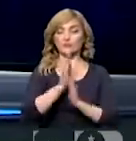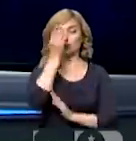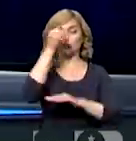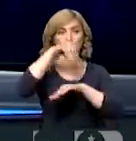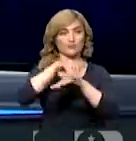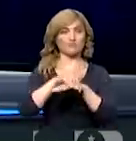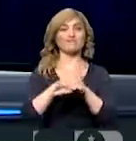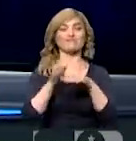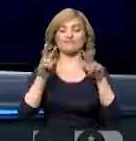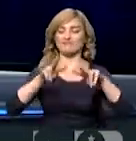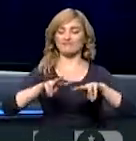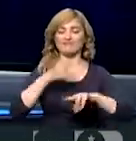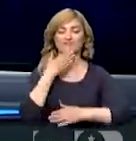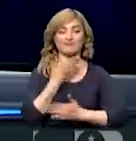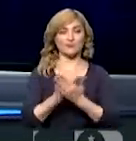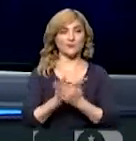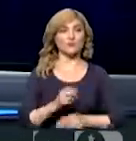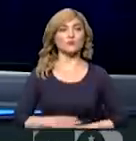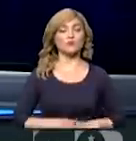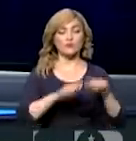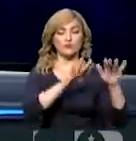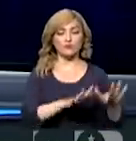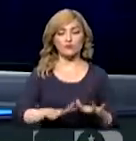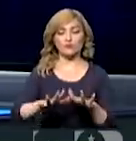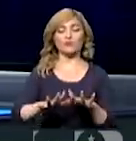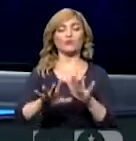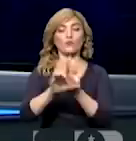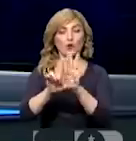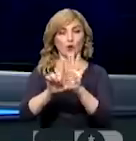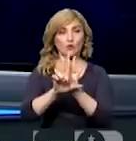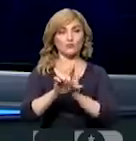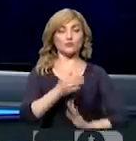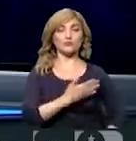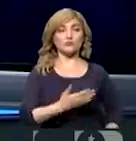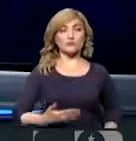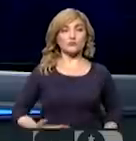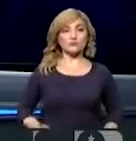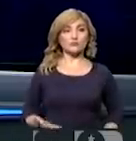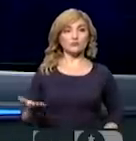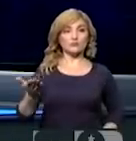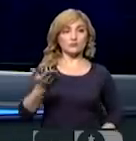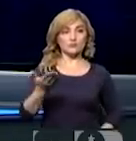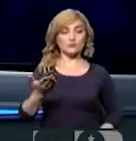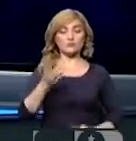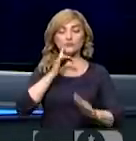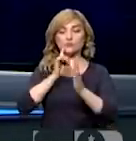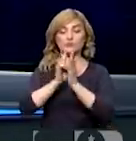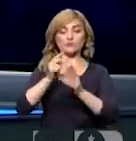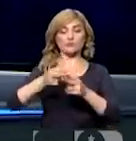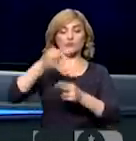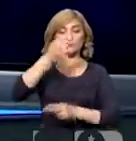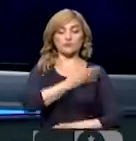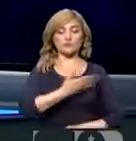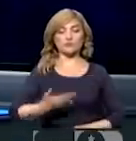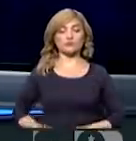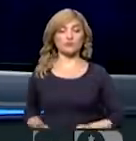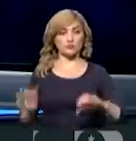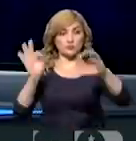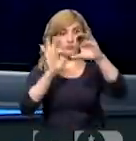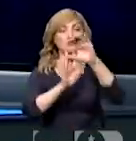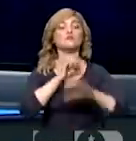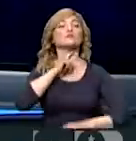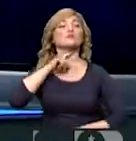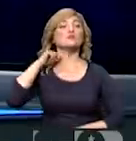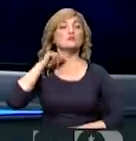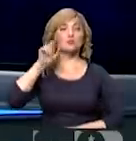Daniela, y muchísimas gracias. La secretaria jurídica de la presidencia, Joana Pesantes, presentó una denuncia contra el expresidente del Consejo de Participación,